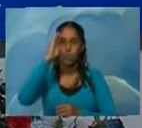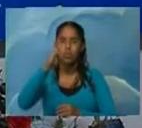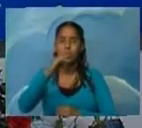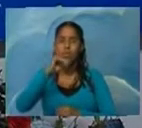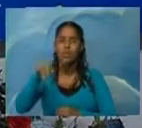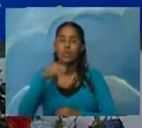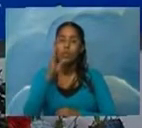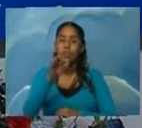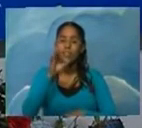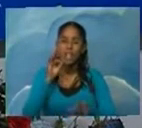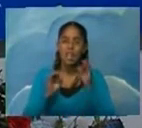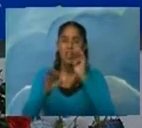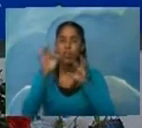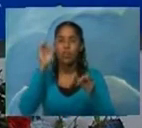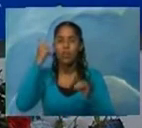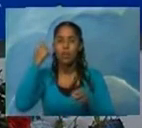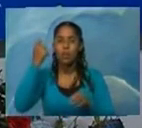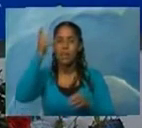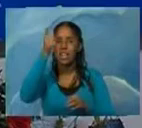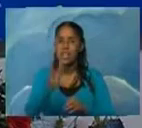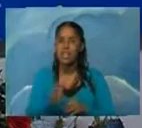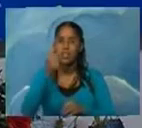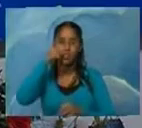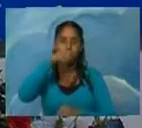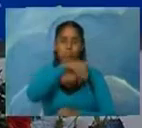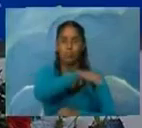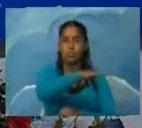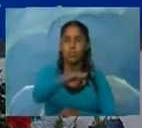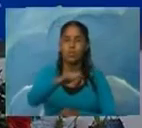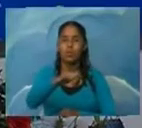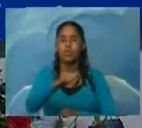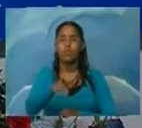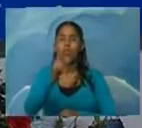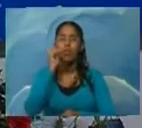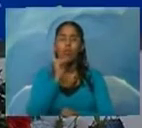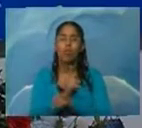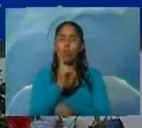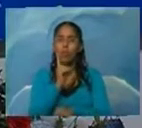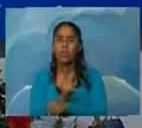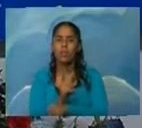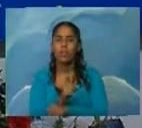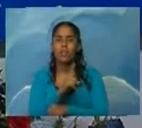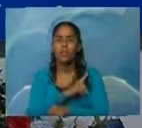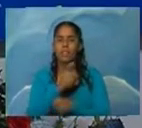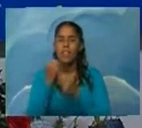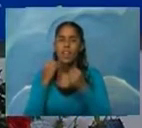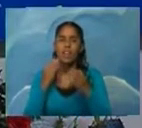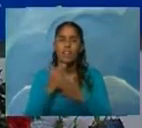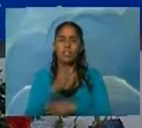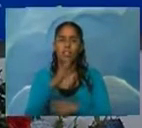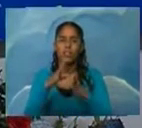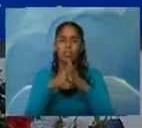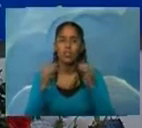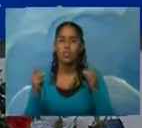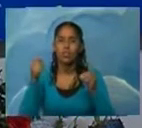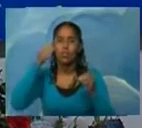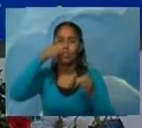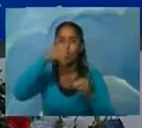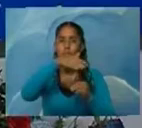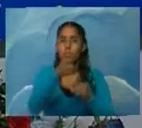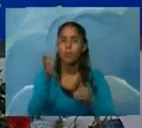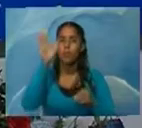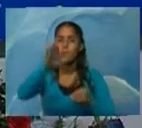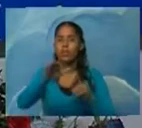ha escogido para que le seas un pueblo único de entre todos los pueblos que